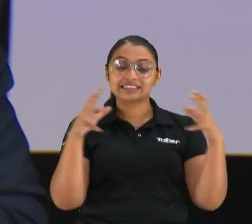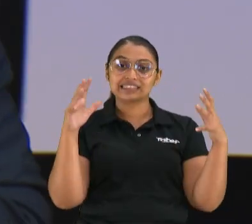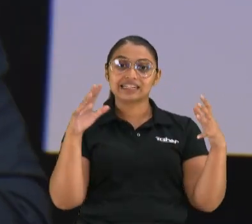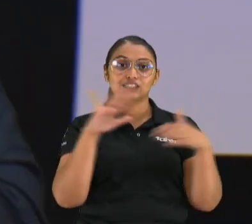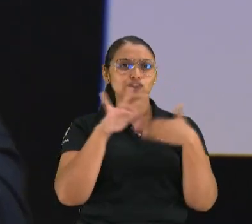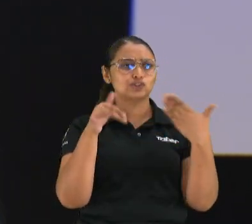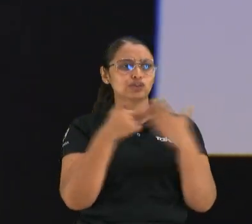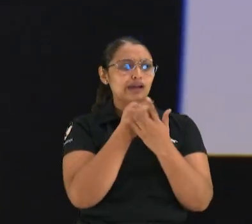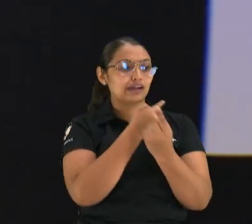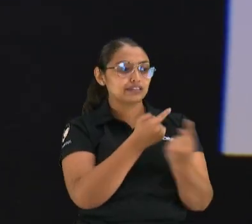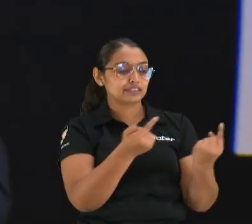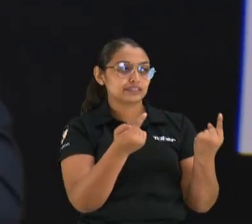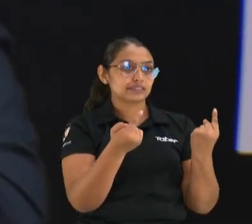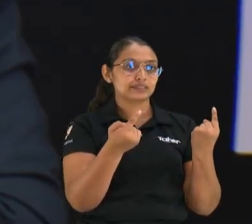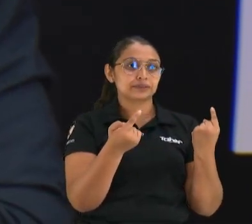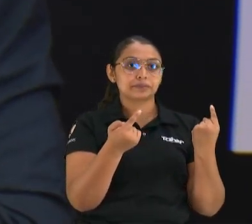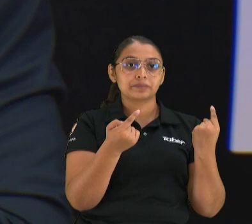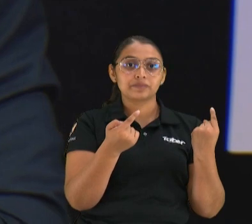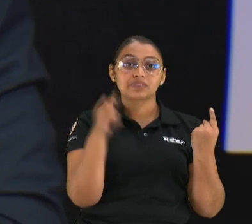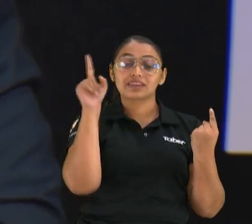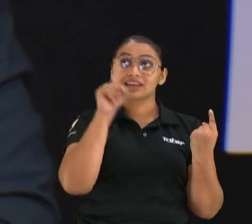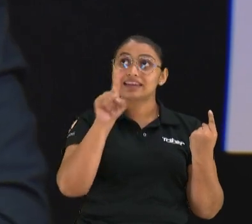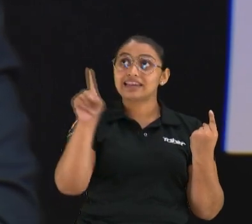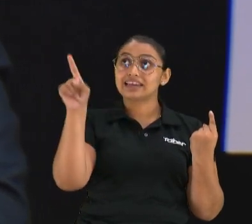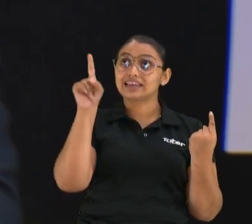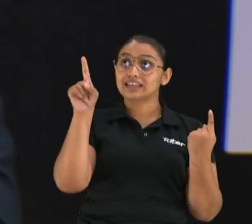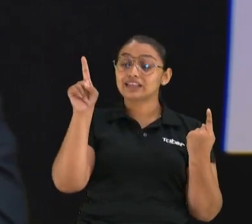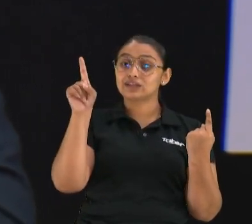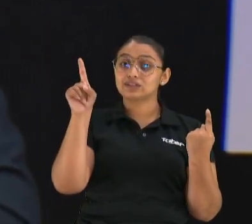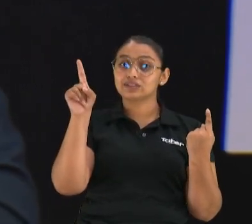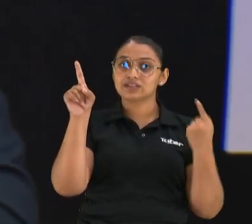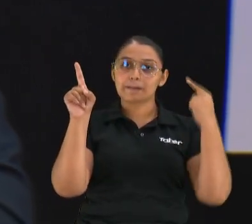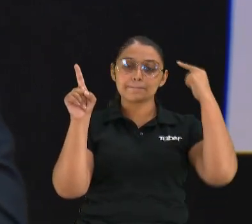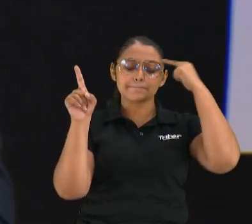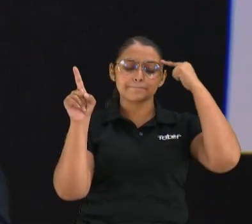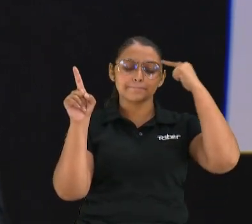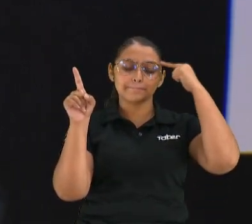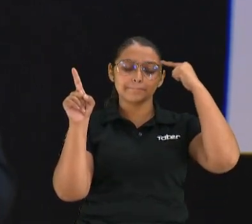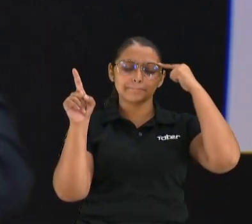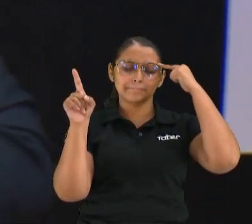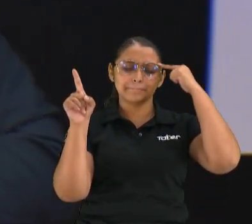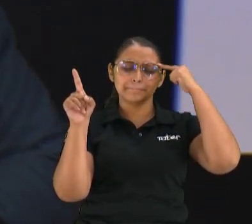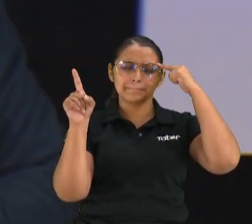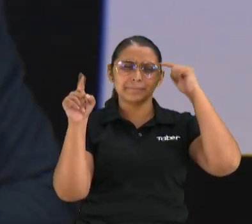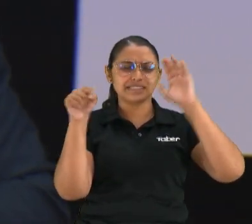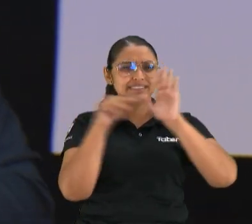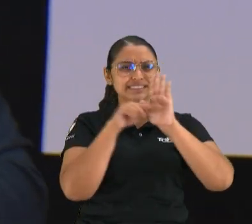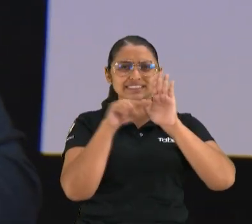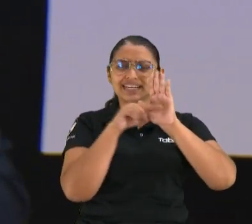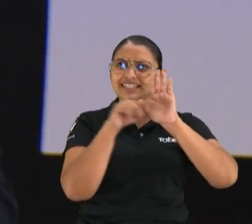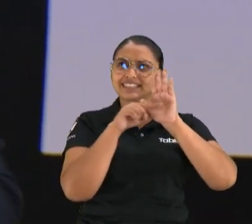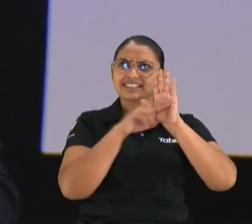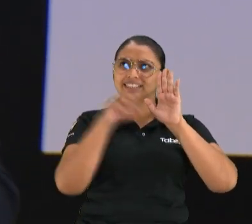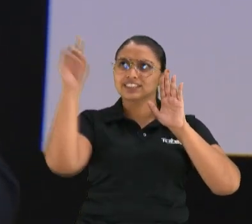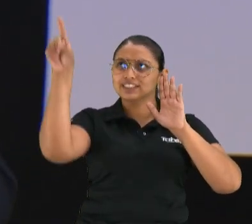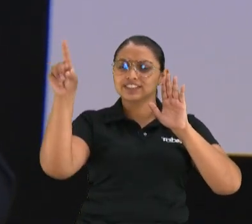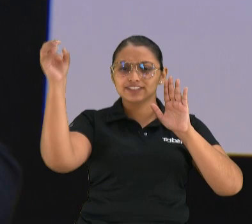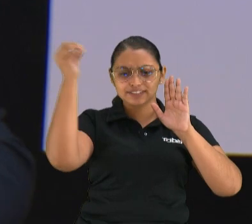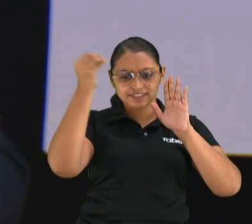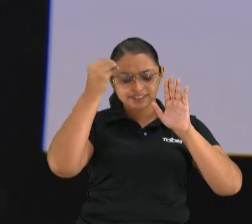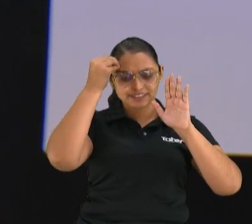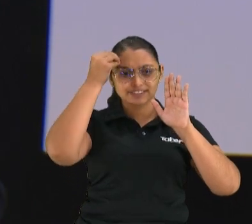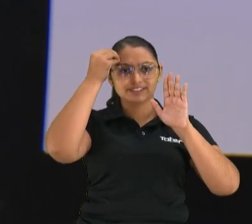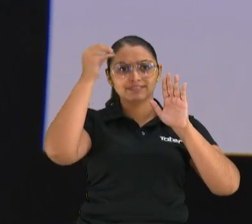cuando Dios pone en nosotros una mente reprobada diga conmigo una mente